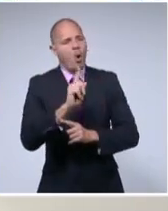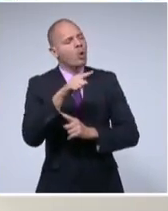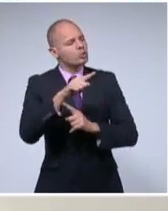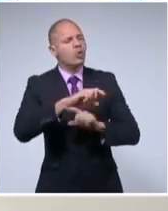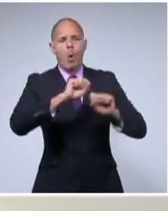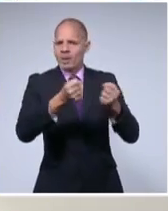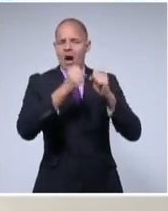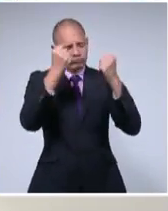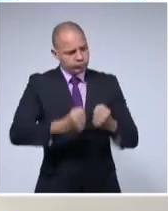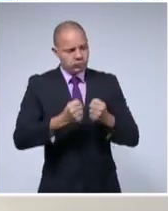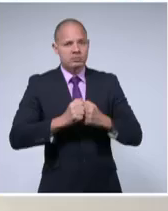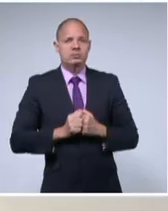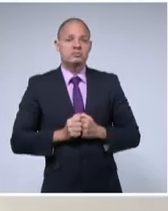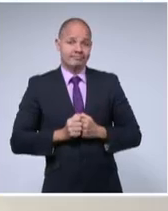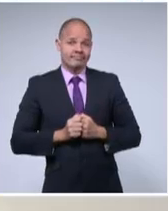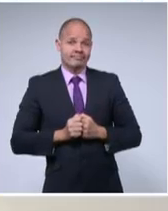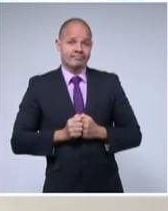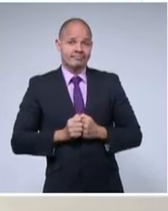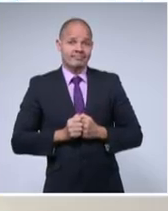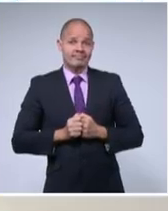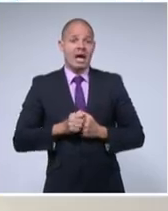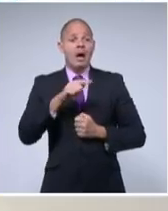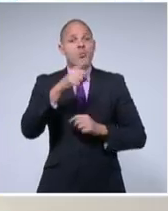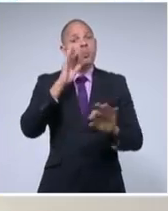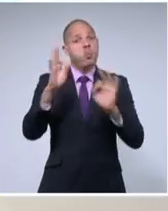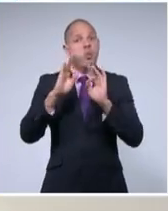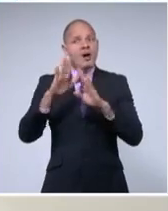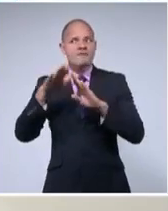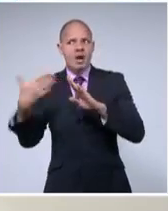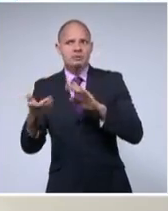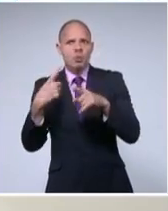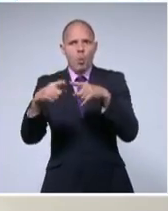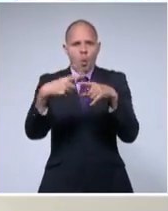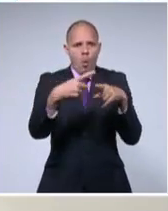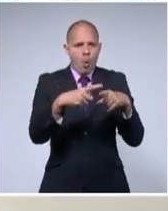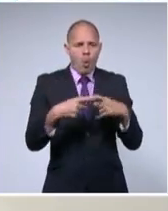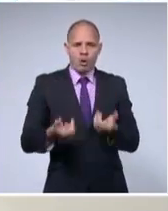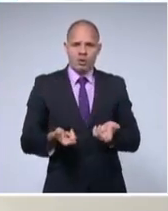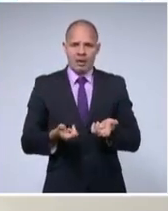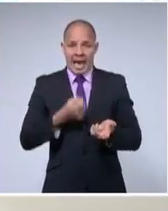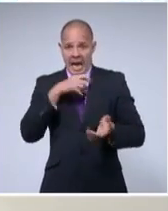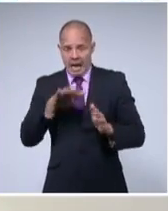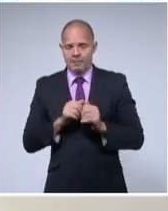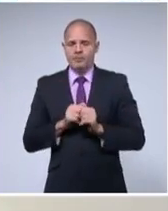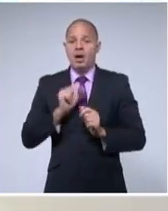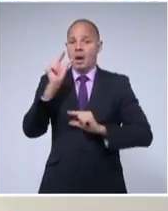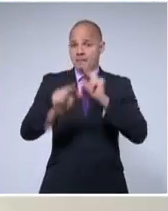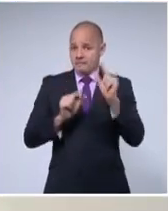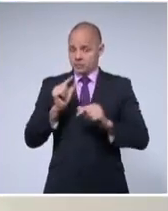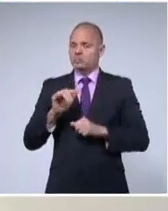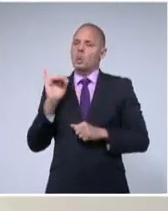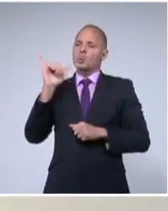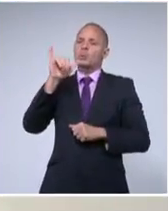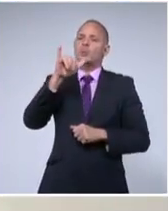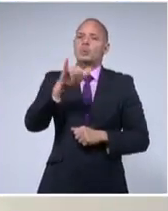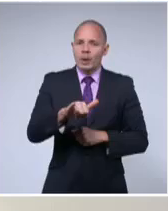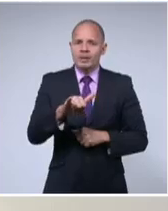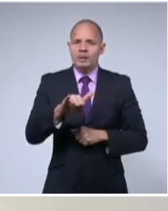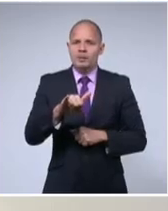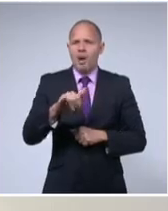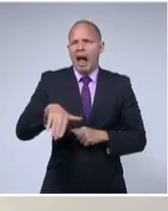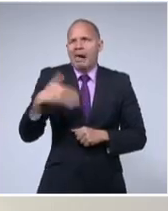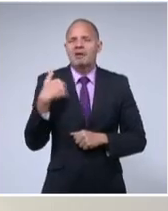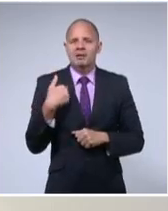a los vecinos. Miren, hay mucho en juego si quienes llegan enfermos siguen propagando la enfermedad en la nación. En primer lugar,